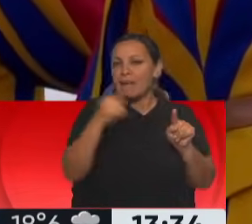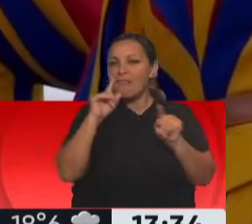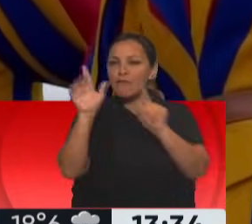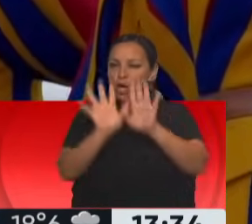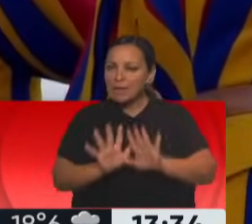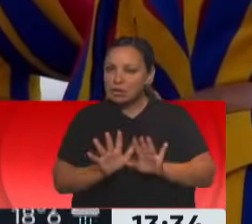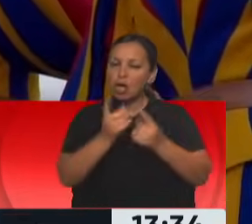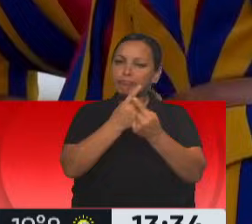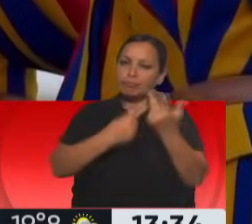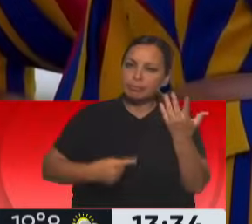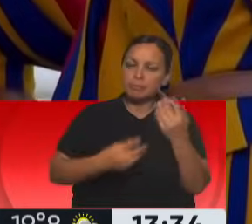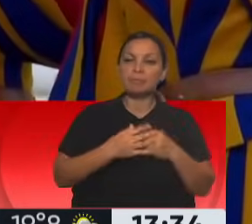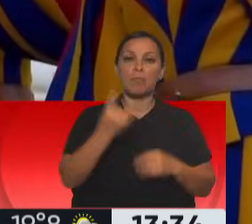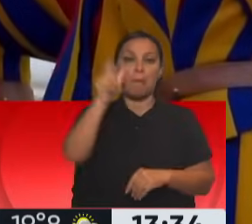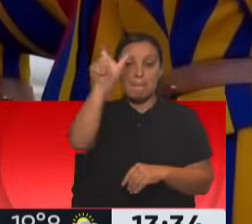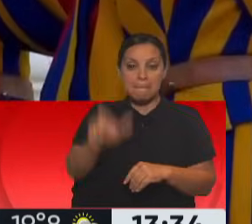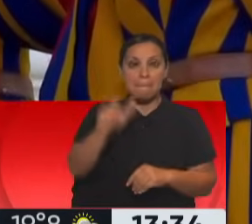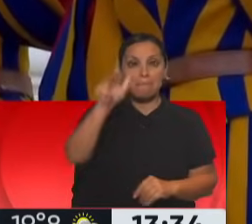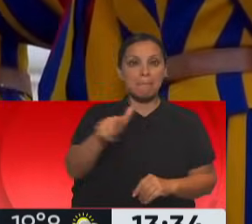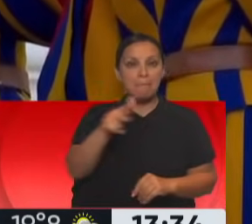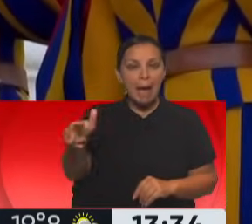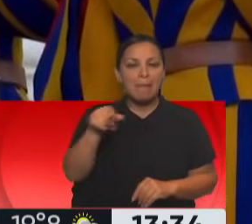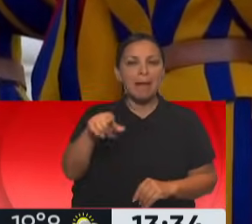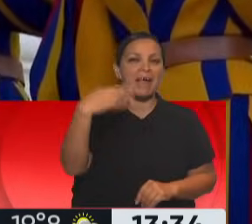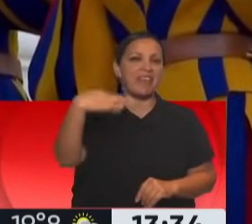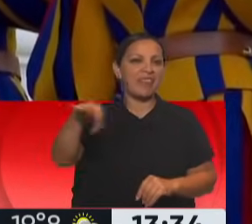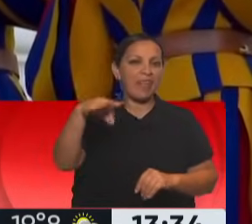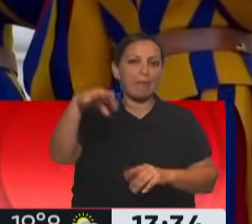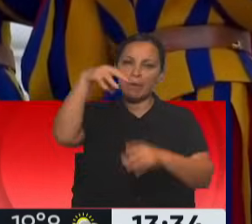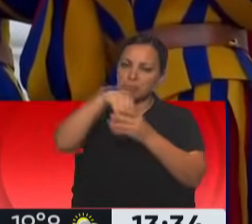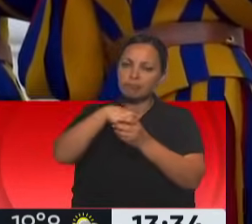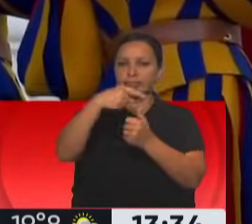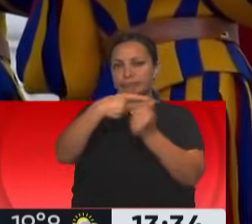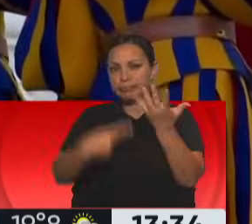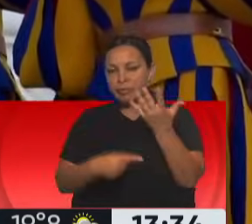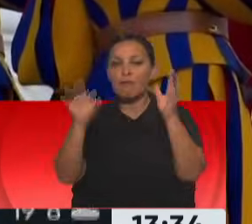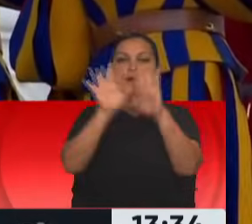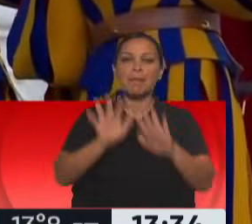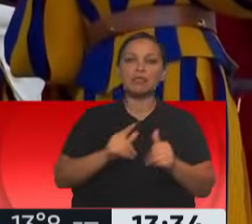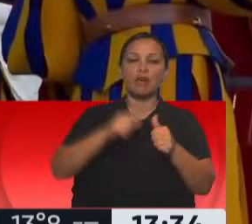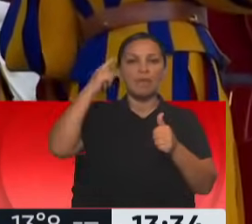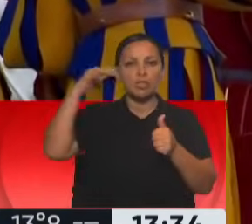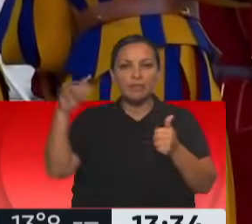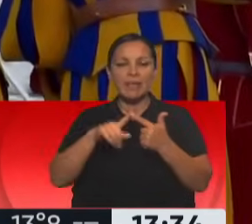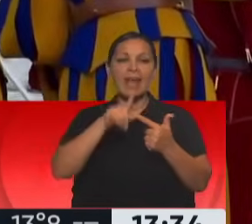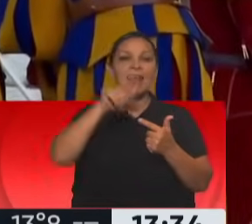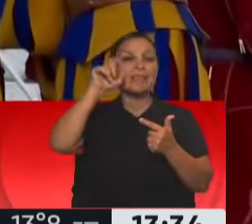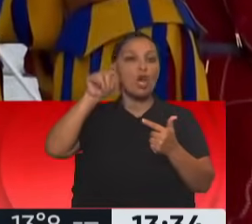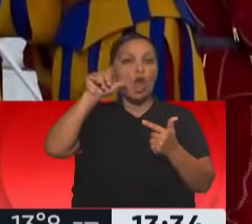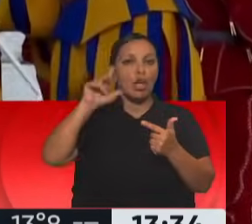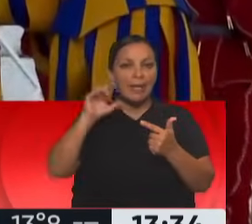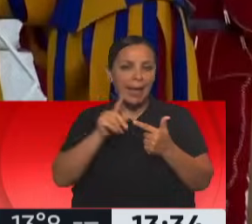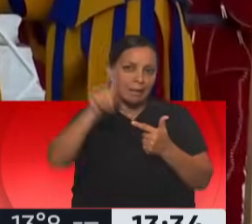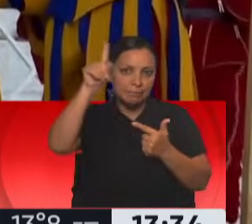años. Un papa tiene que ser una persona con muchísima formación en filosofía, en teología, tiene que saber hablar varios